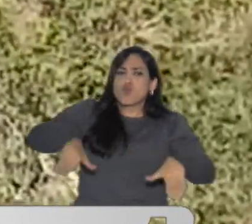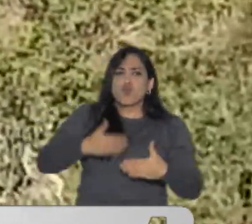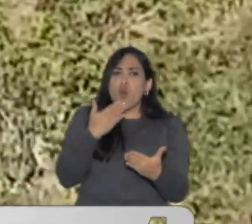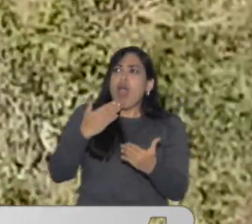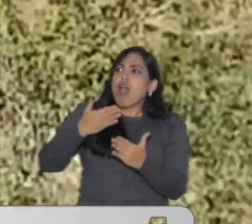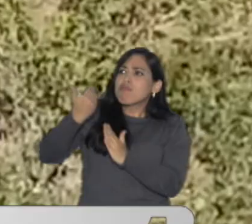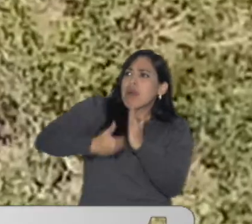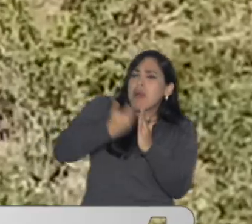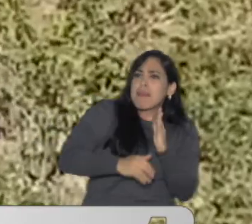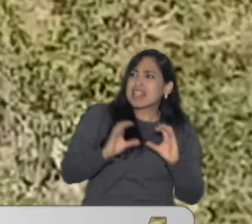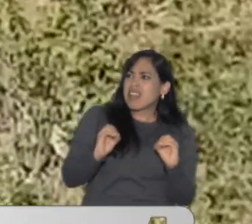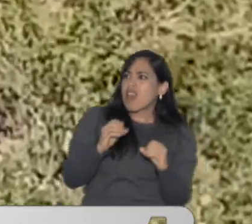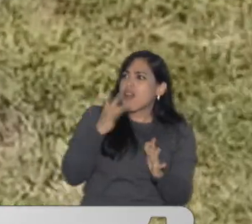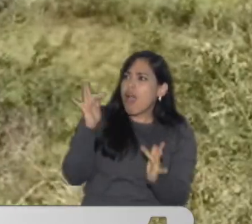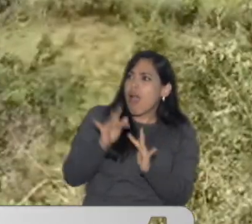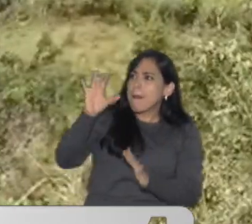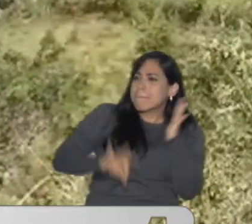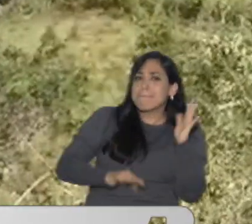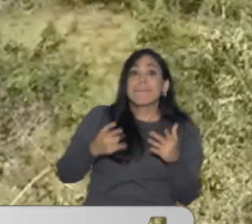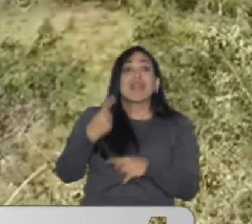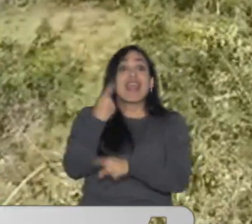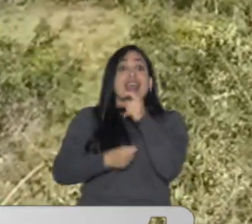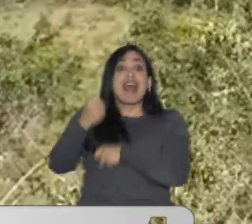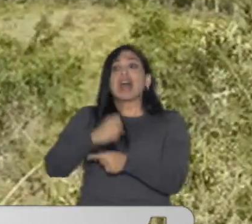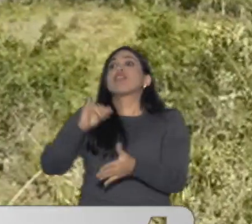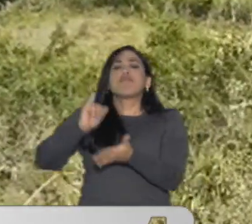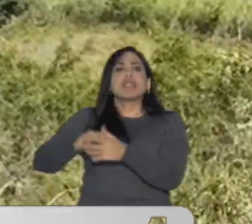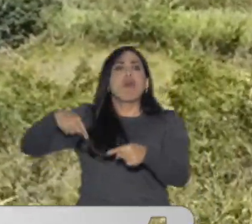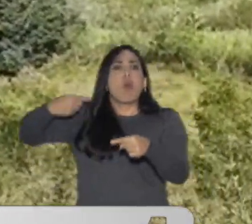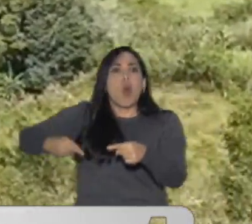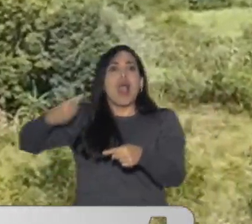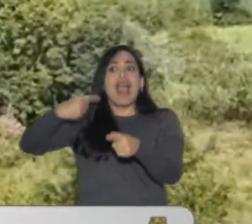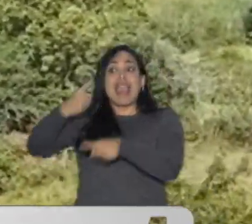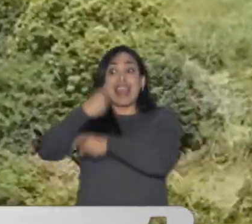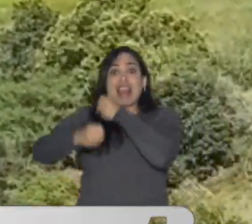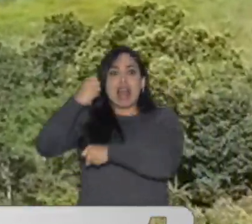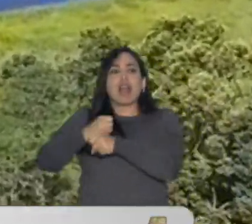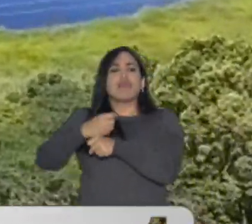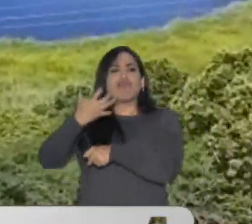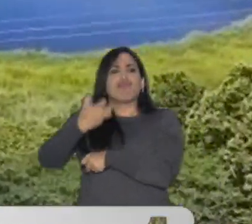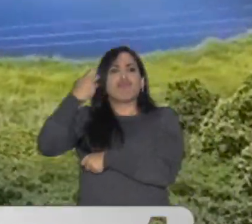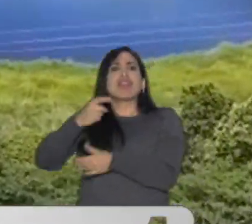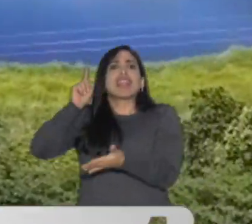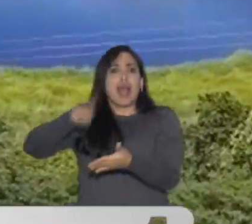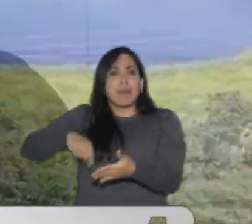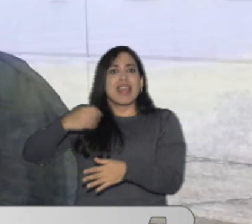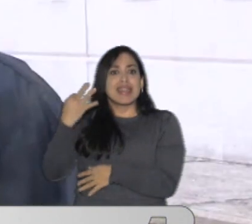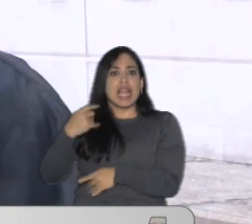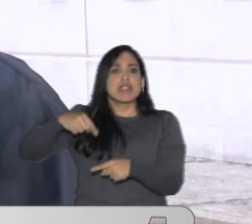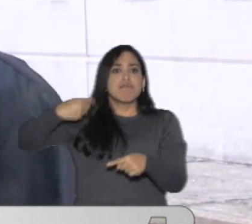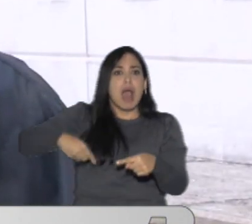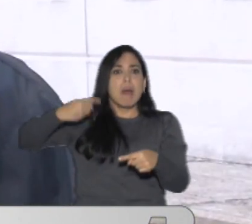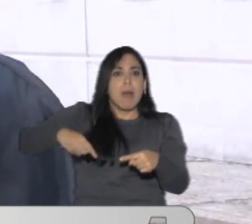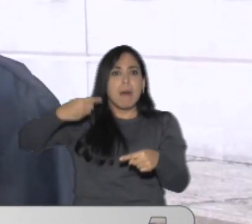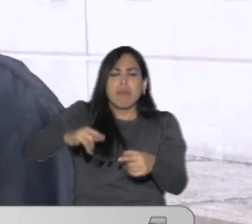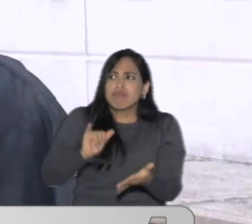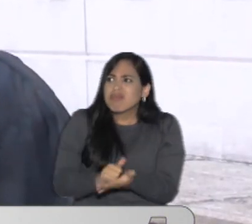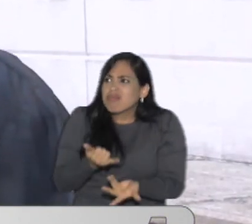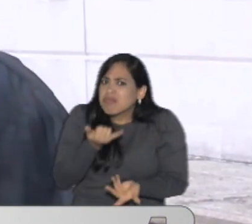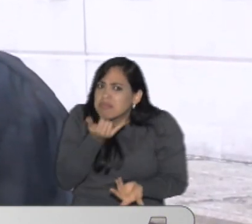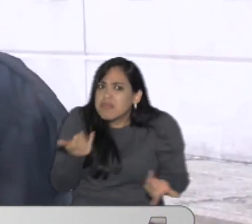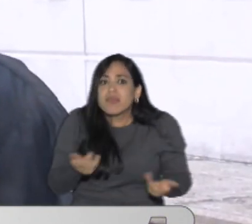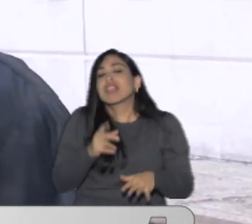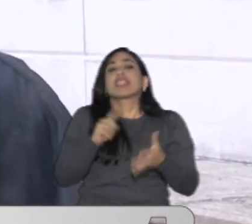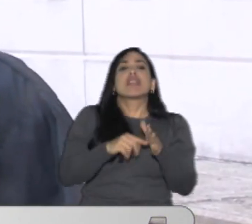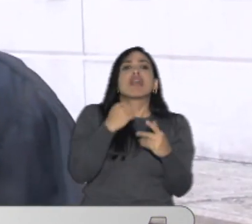ni registros y que años atrás también había estado involucrado en 3 accidentes. Determinar cuáles fueron las causas, si esto obedece